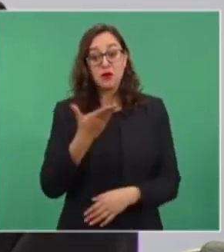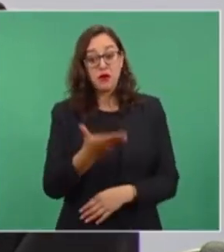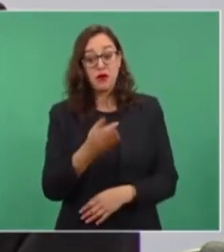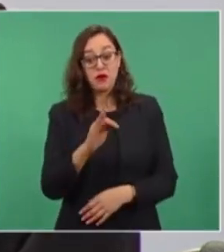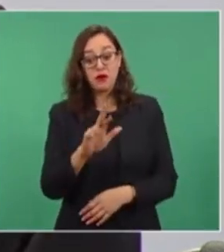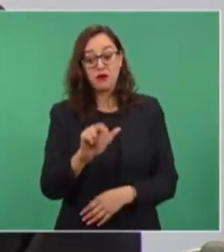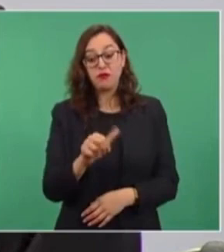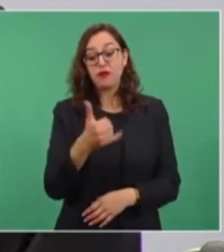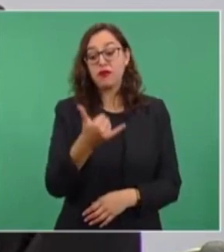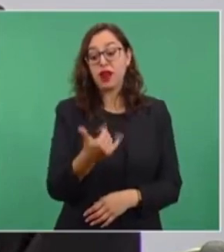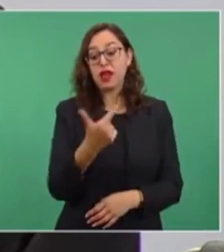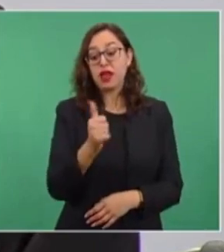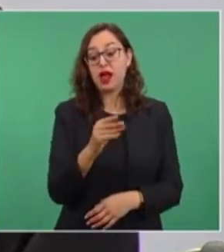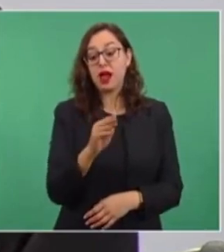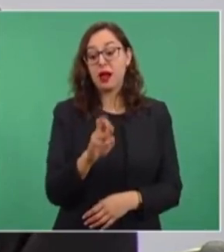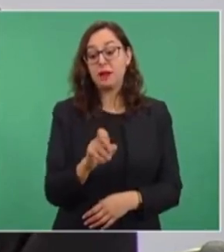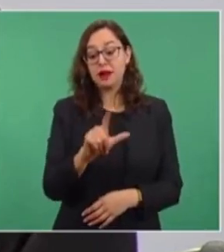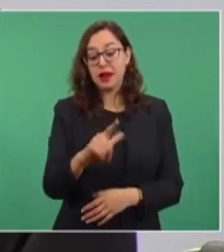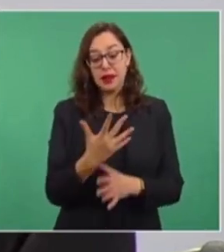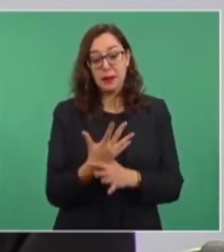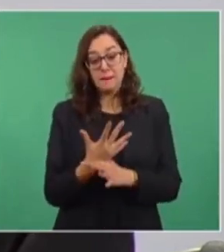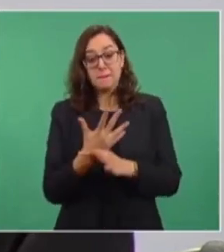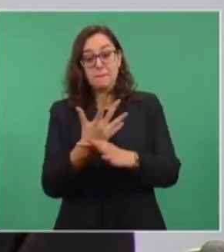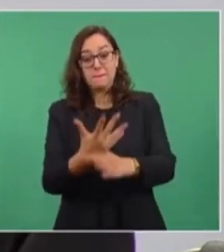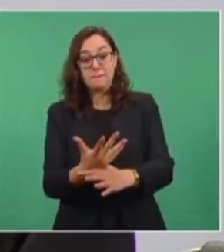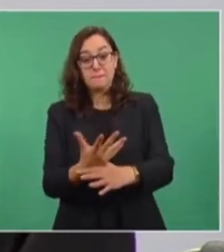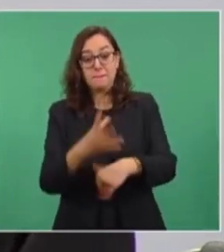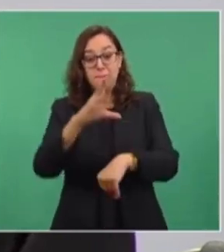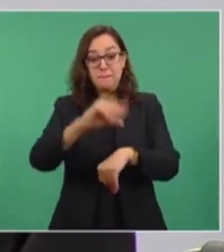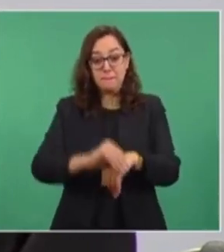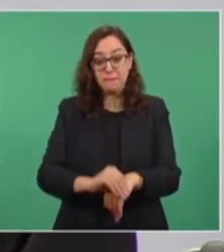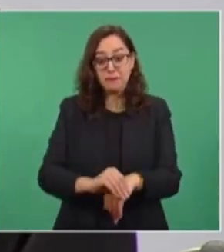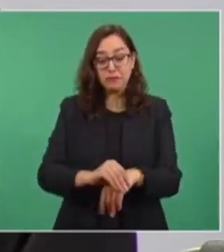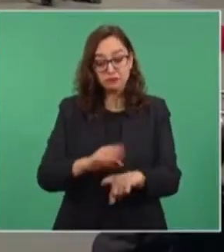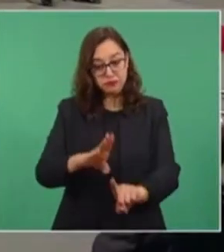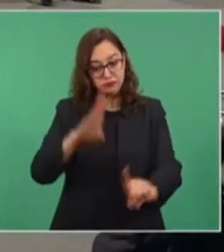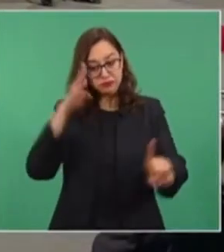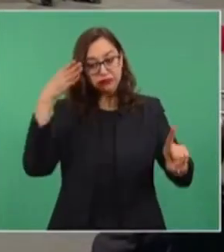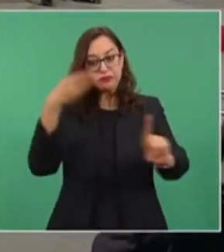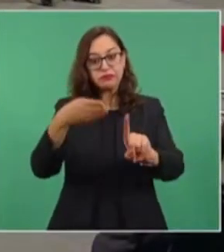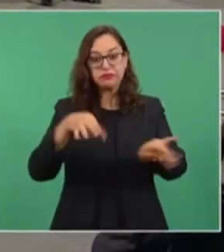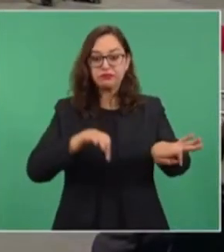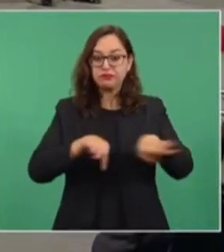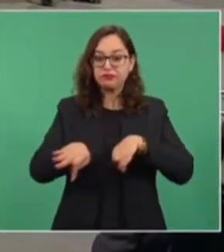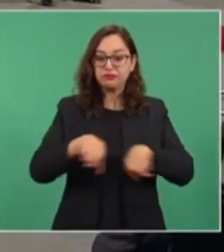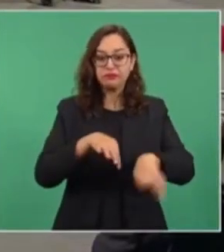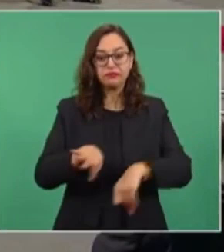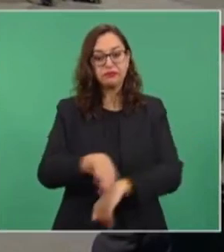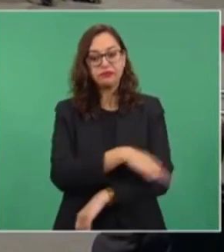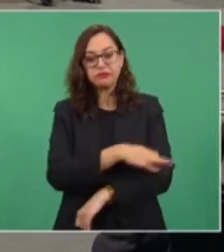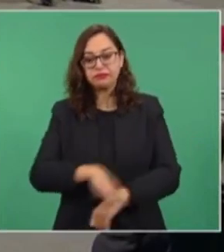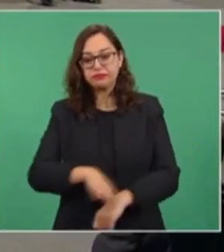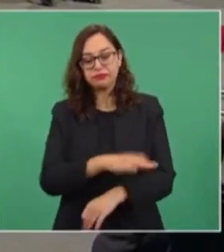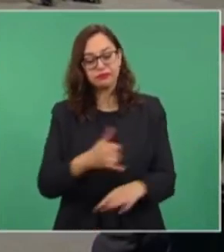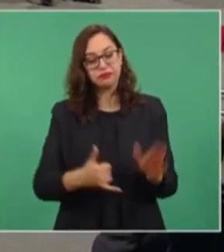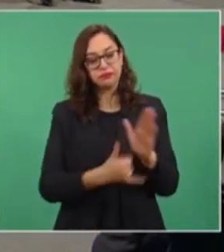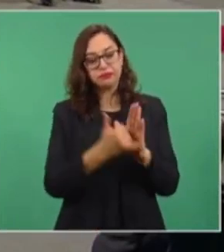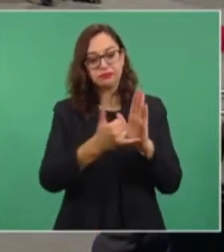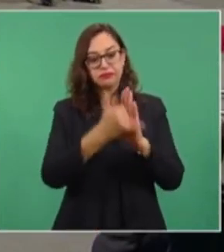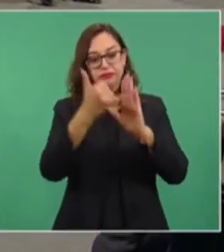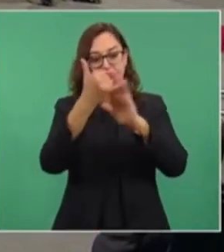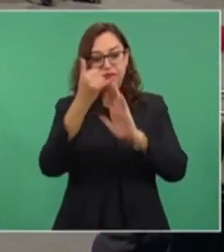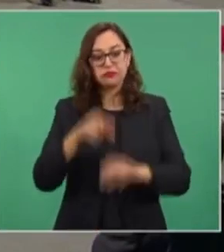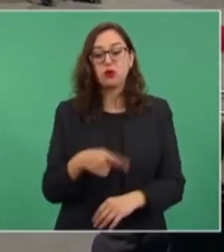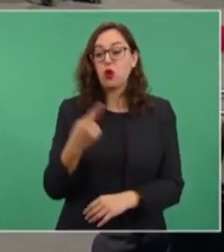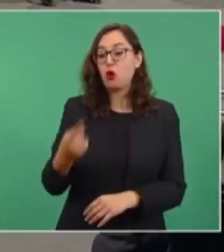la regla de su trabajo sea la arquitectura. Gabriel Chávez de la Mora es un hombre